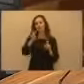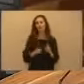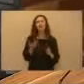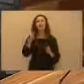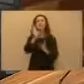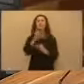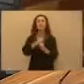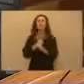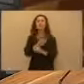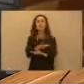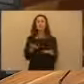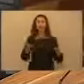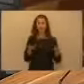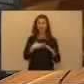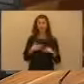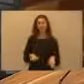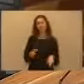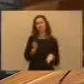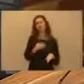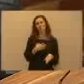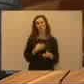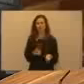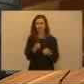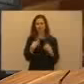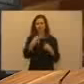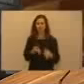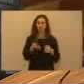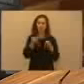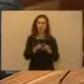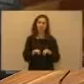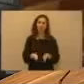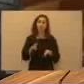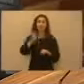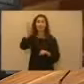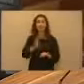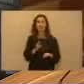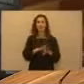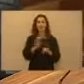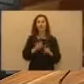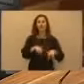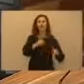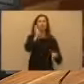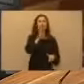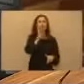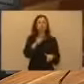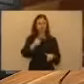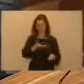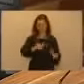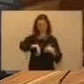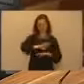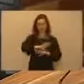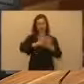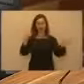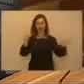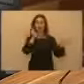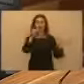representantes de los trabajadores. Y se puede ahorrar también decir lo que dice siempre, que hemos venido a convertir esto en un basurero. Nosotros no lo convertimos, ustedes han